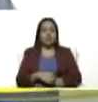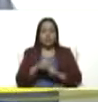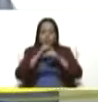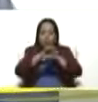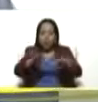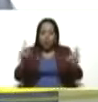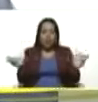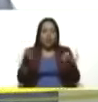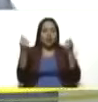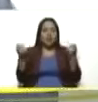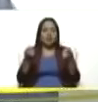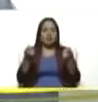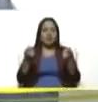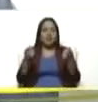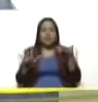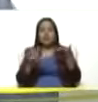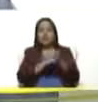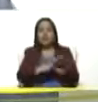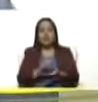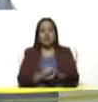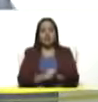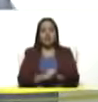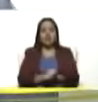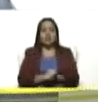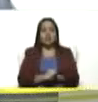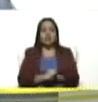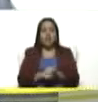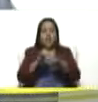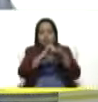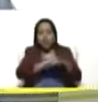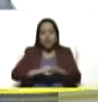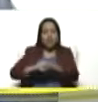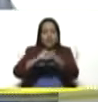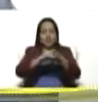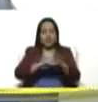extiende en su calidad. Trujillo.